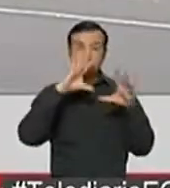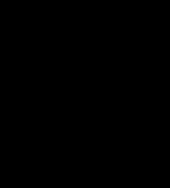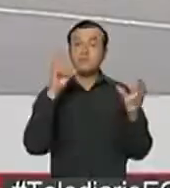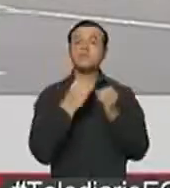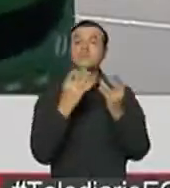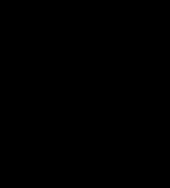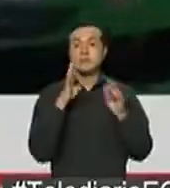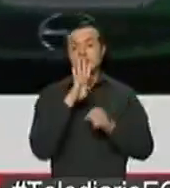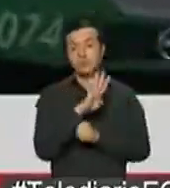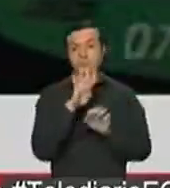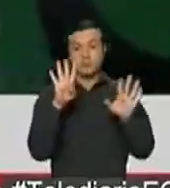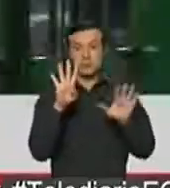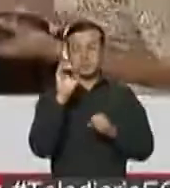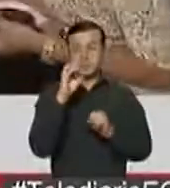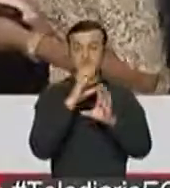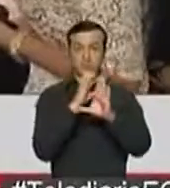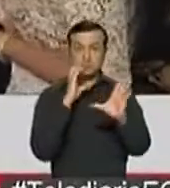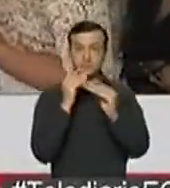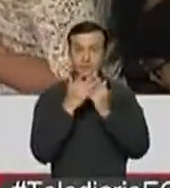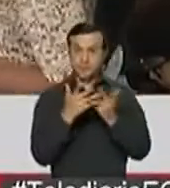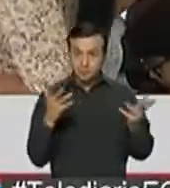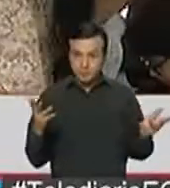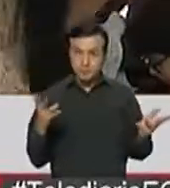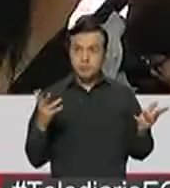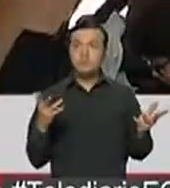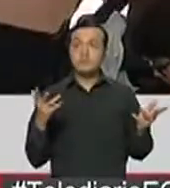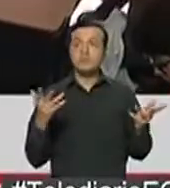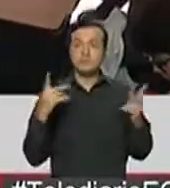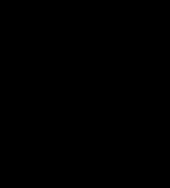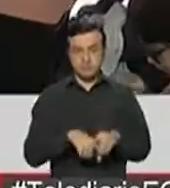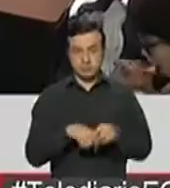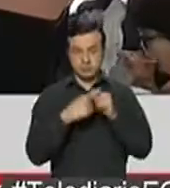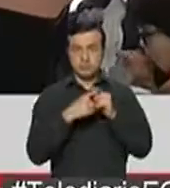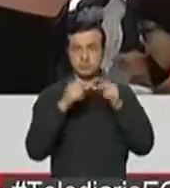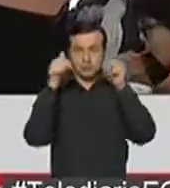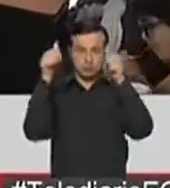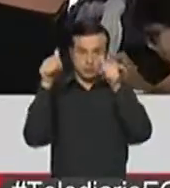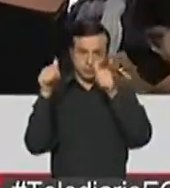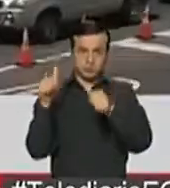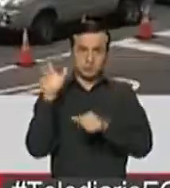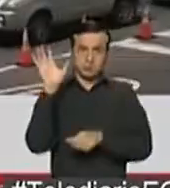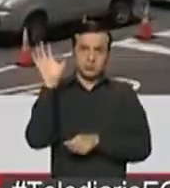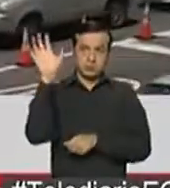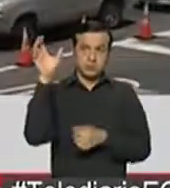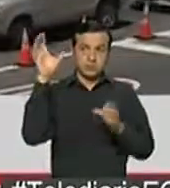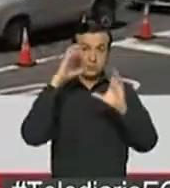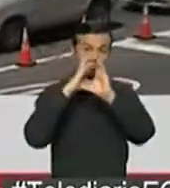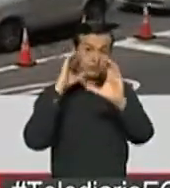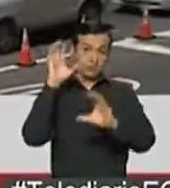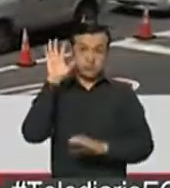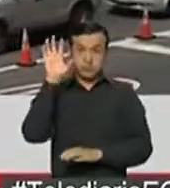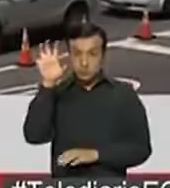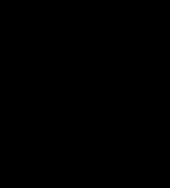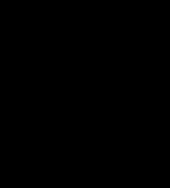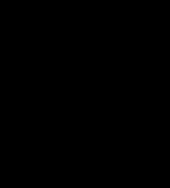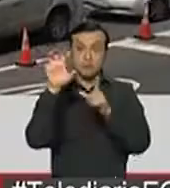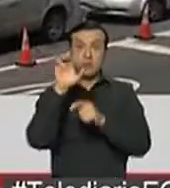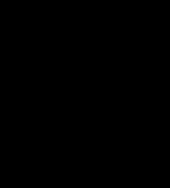de 490 unidades. Durante este fin de semana se inició con la instalación del dispositivo y se prevé asignar los